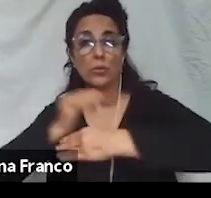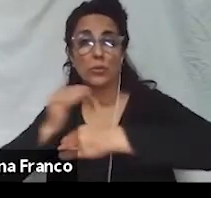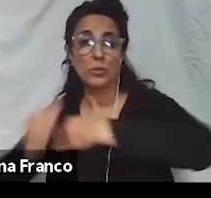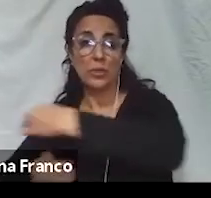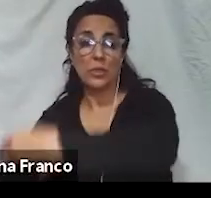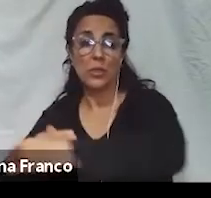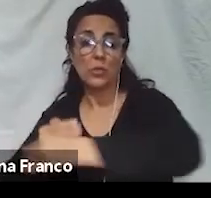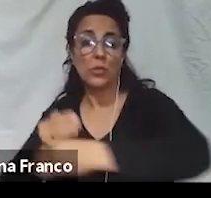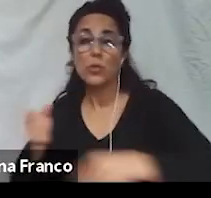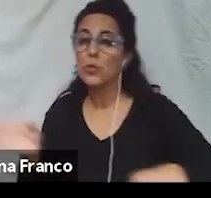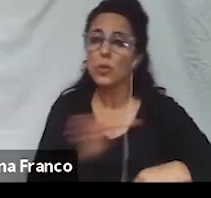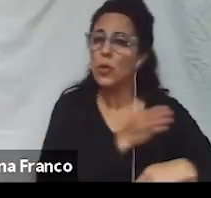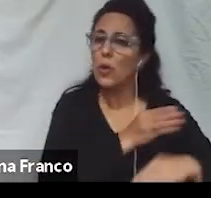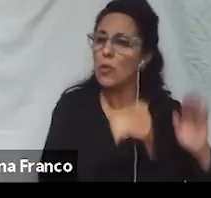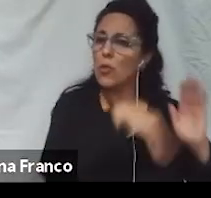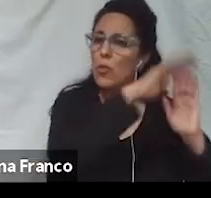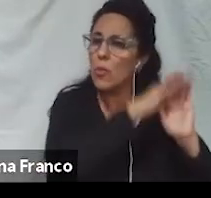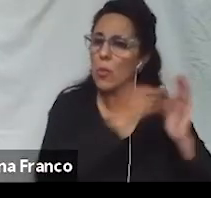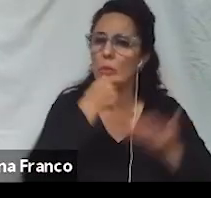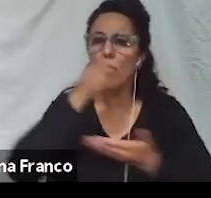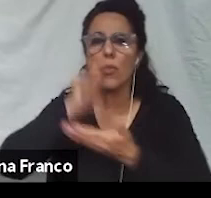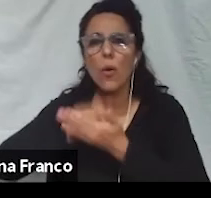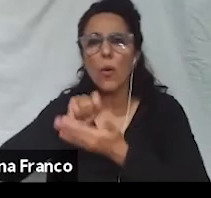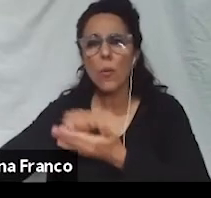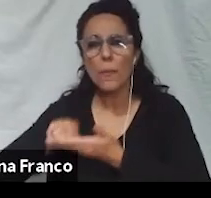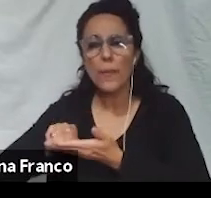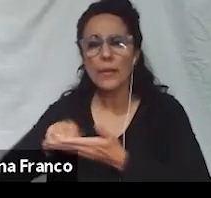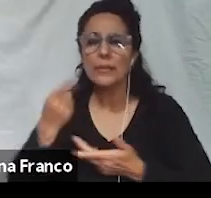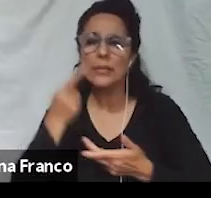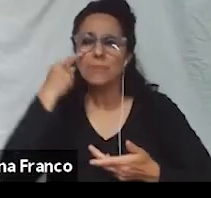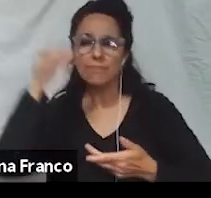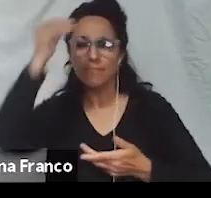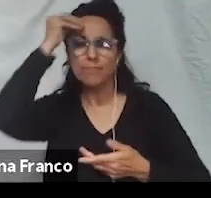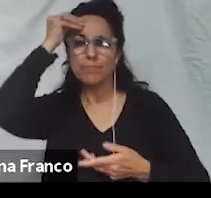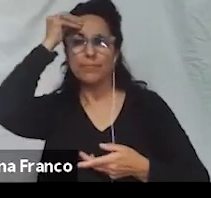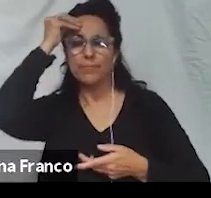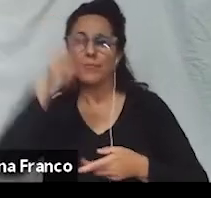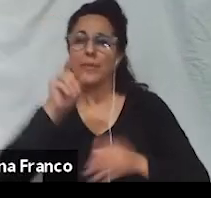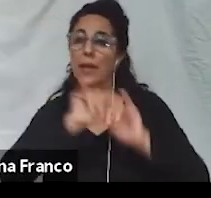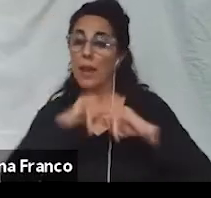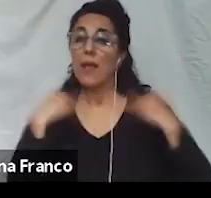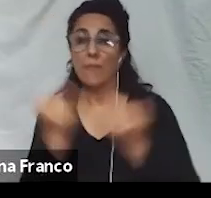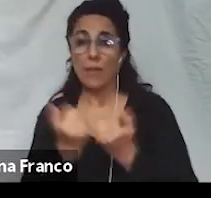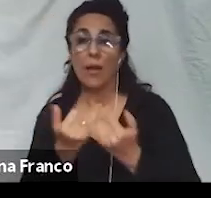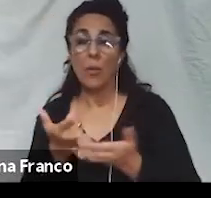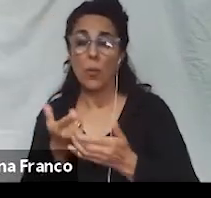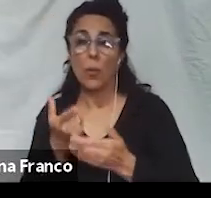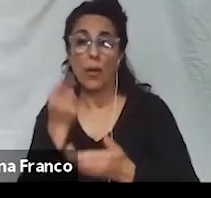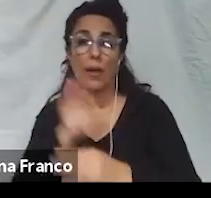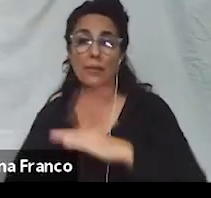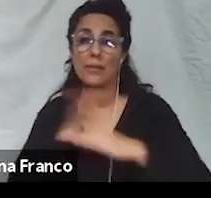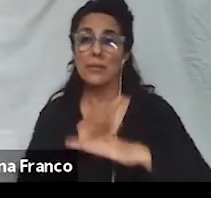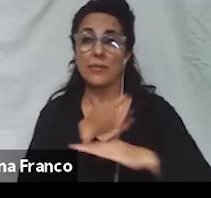proceso, sobre todo la parte de documentar, porque es lo que va a ser lo importante a la hora de elaborar el reporte